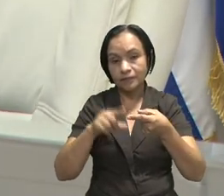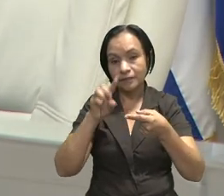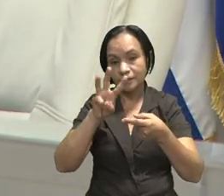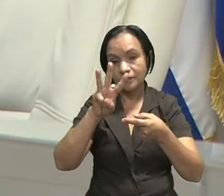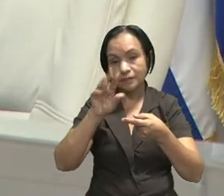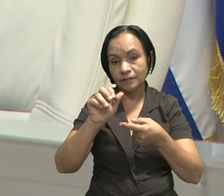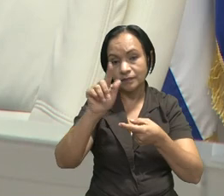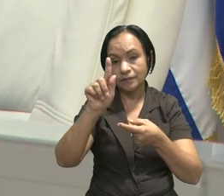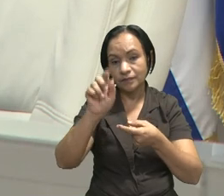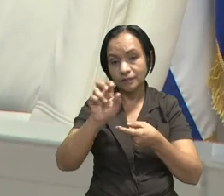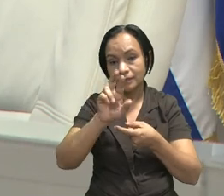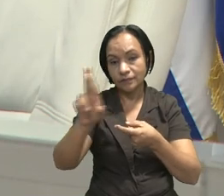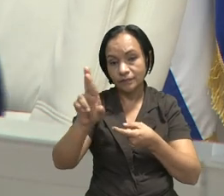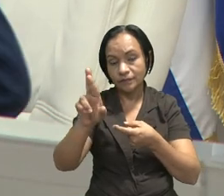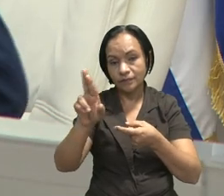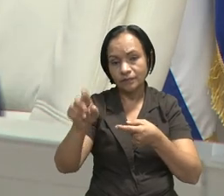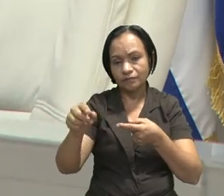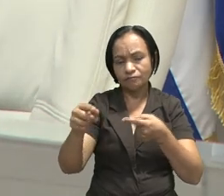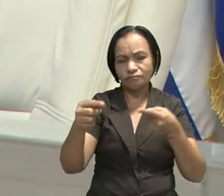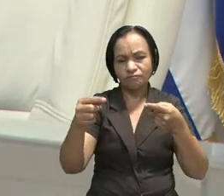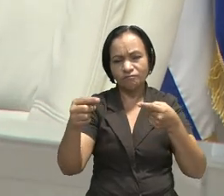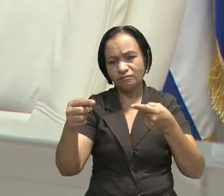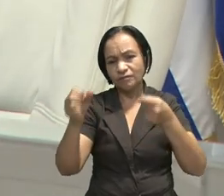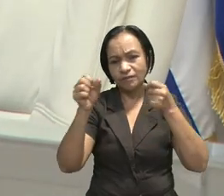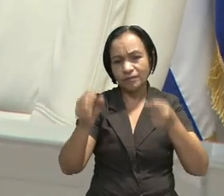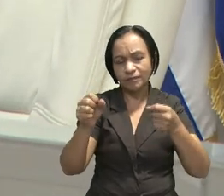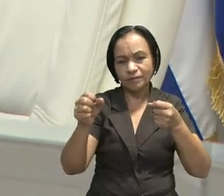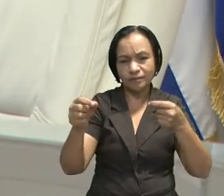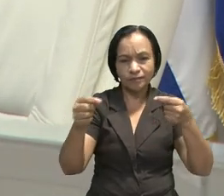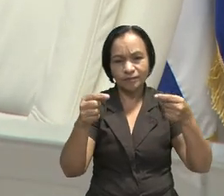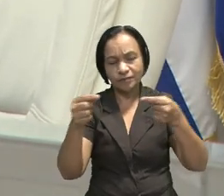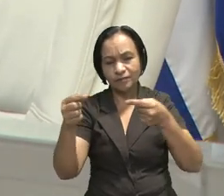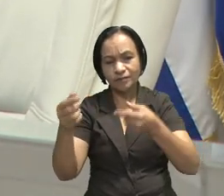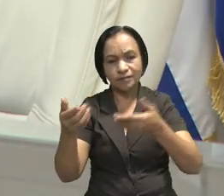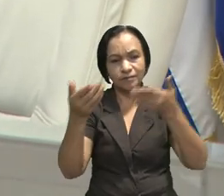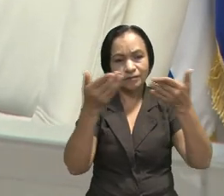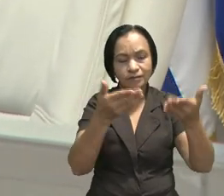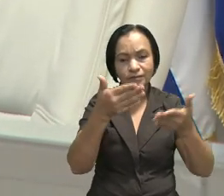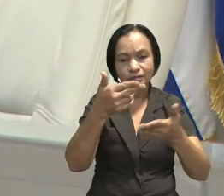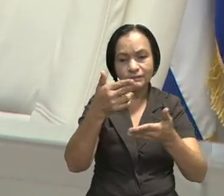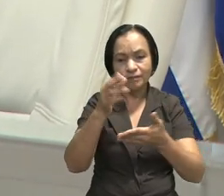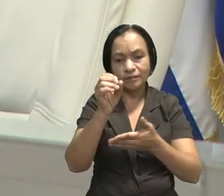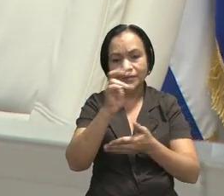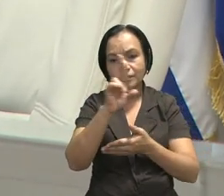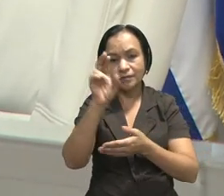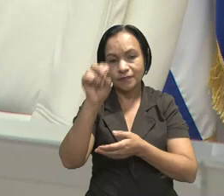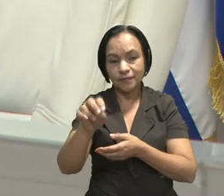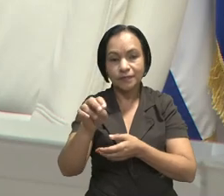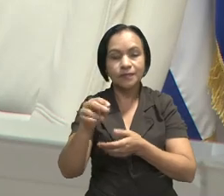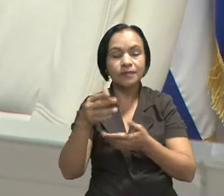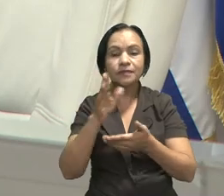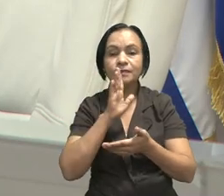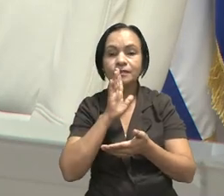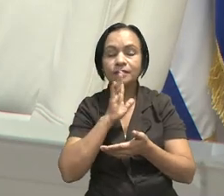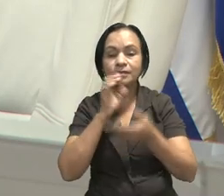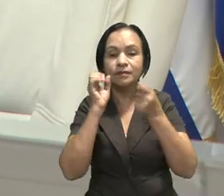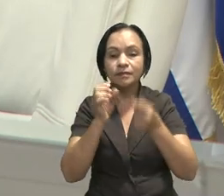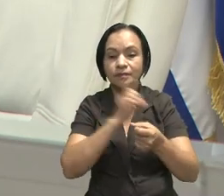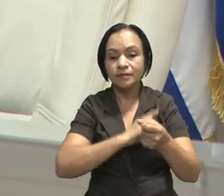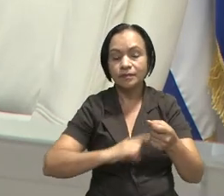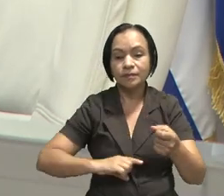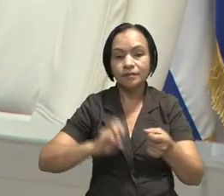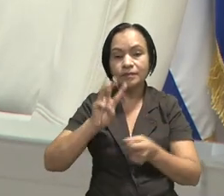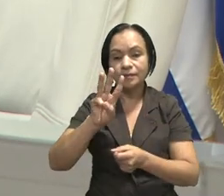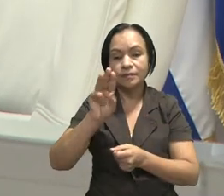Walter Espinosa, que es el que está en contra del otorgamiento de la pensión del Chocorrón Buitrago. Tiene la palabra el diputado